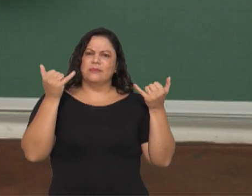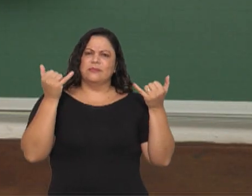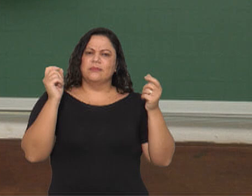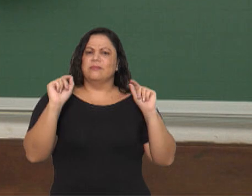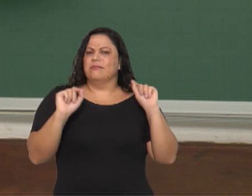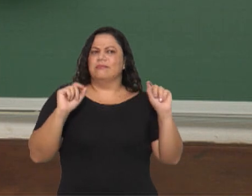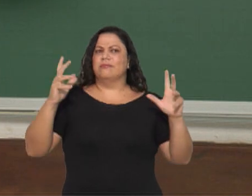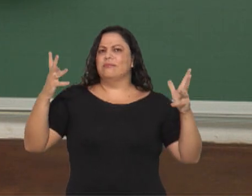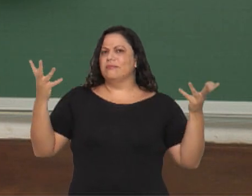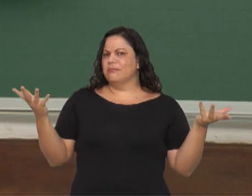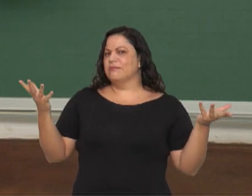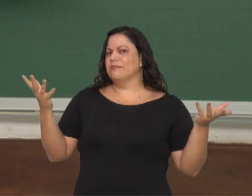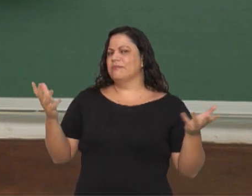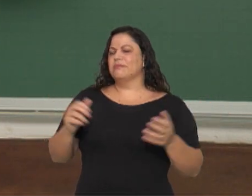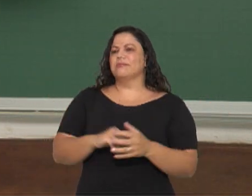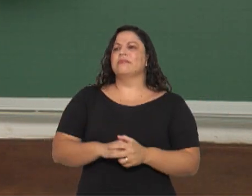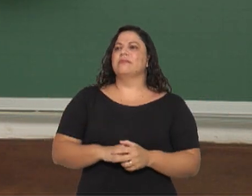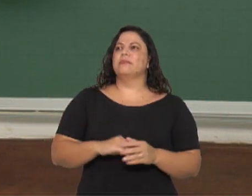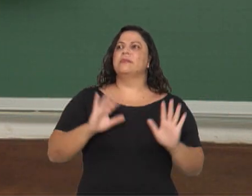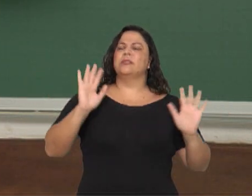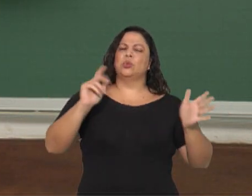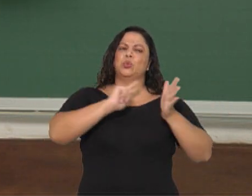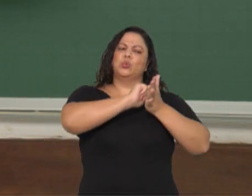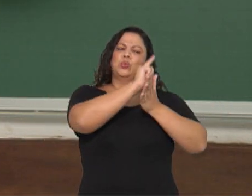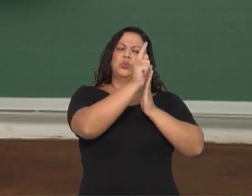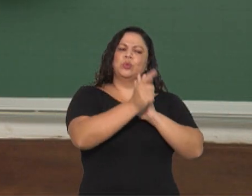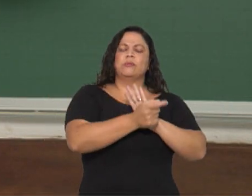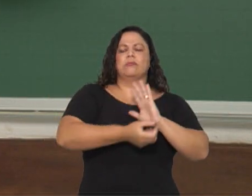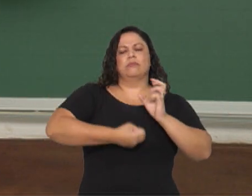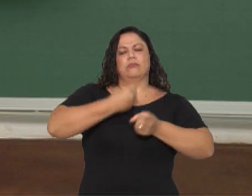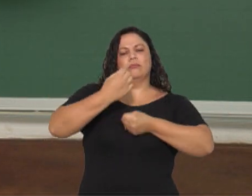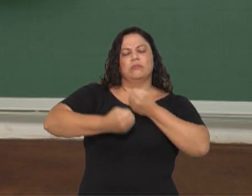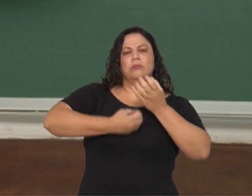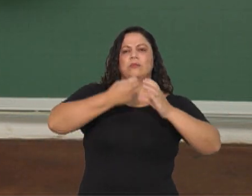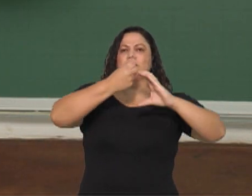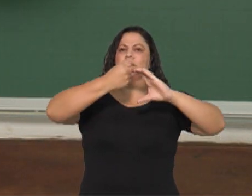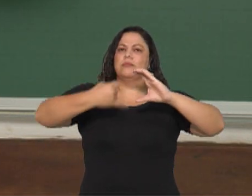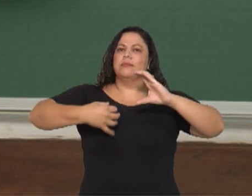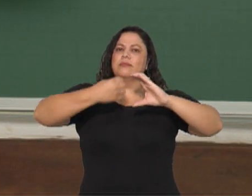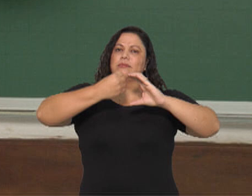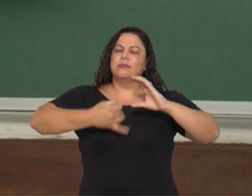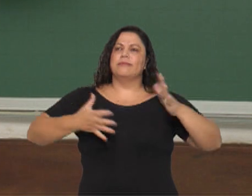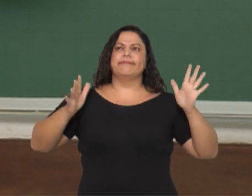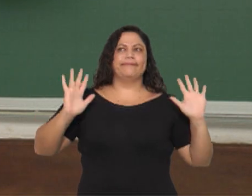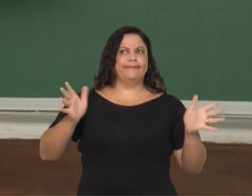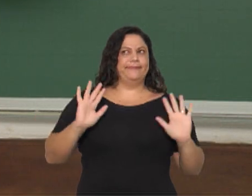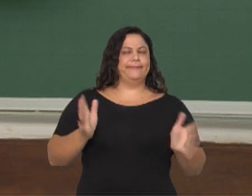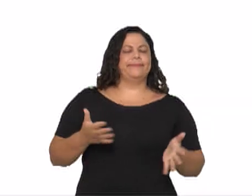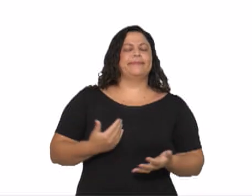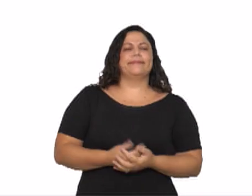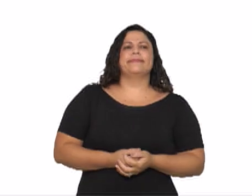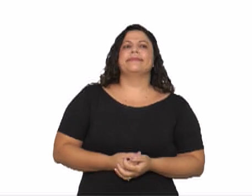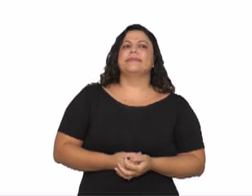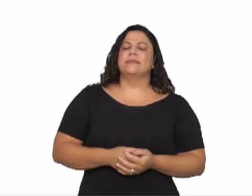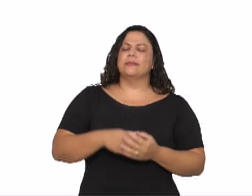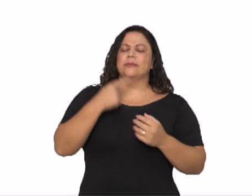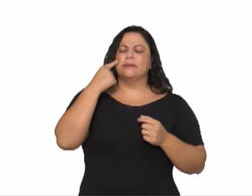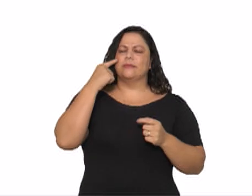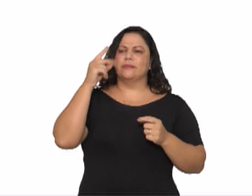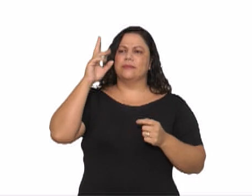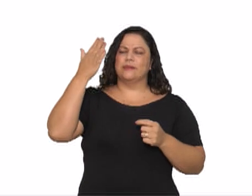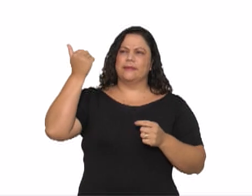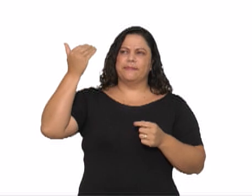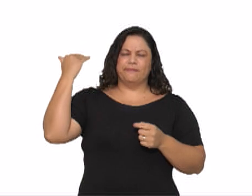que discutimos este género poema, sus características? ¿Qué y cuáles características tiene